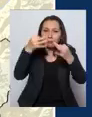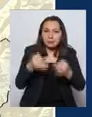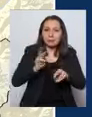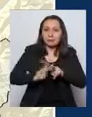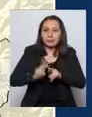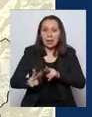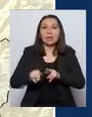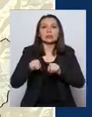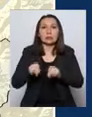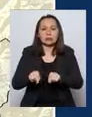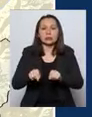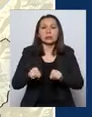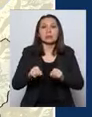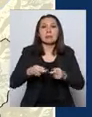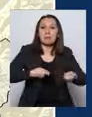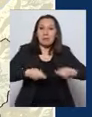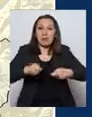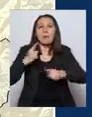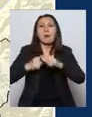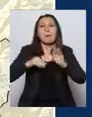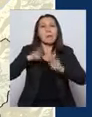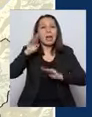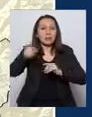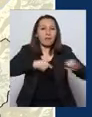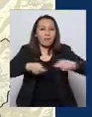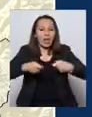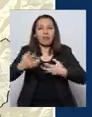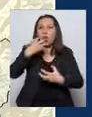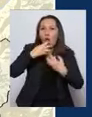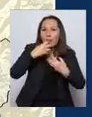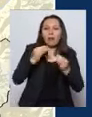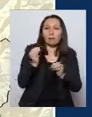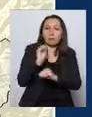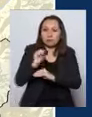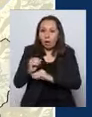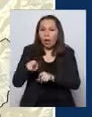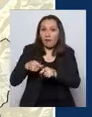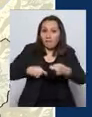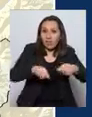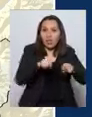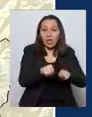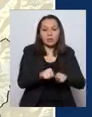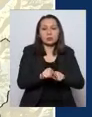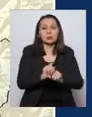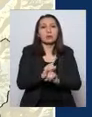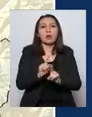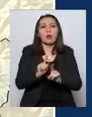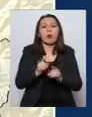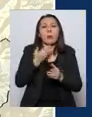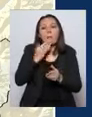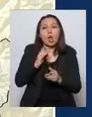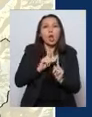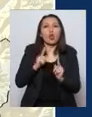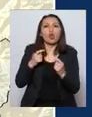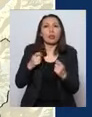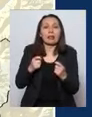acciones que en estos mercados mayoristas de abastecimiento se van a tomar no para evitar